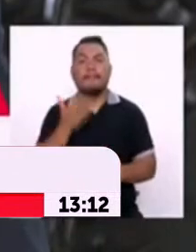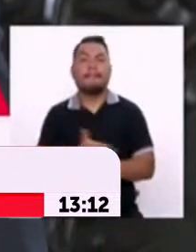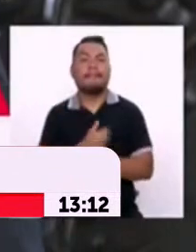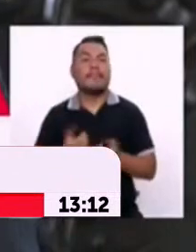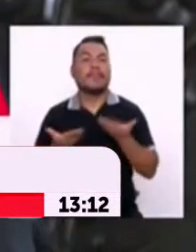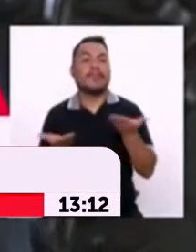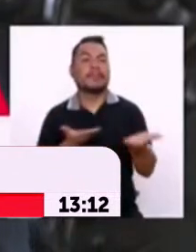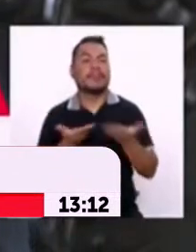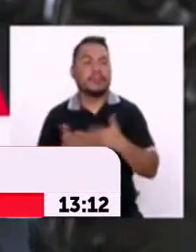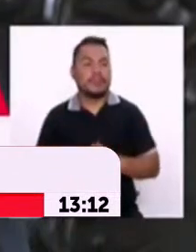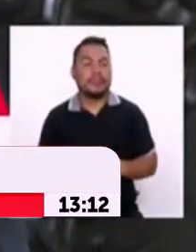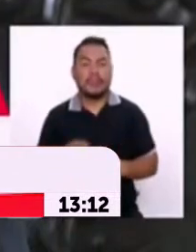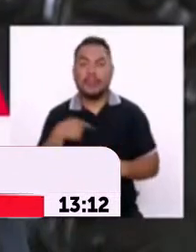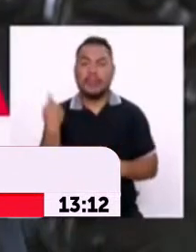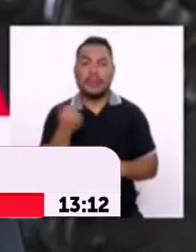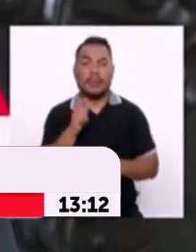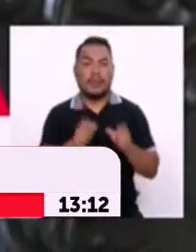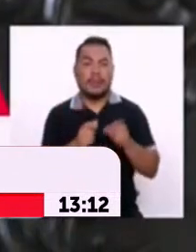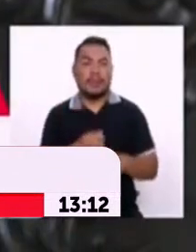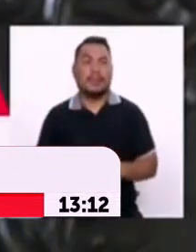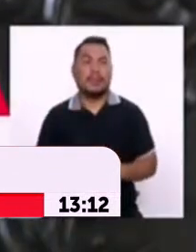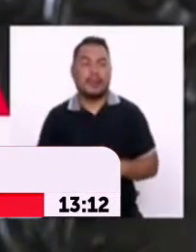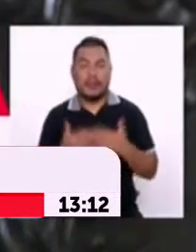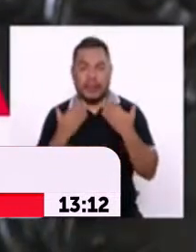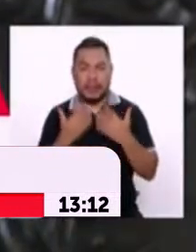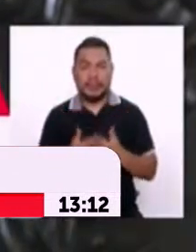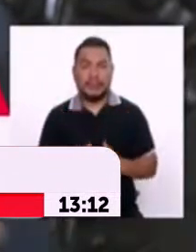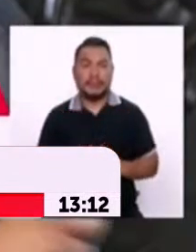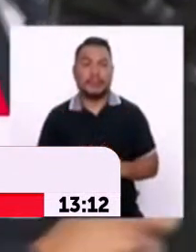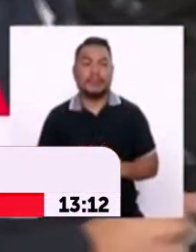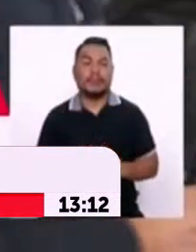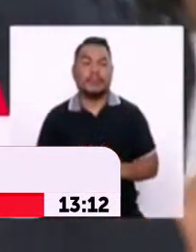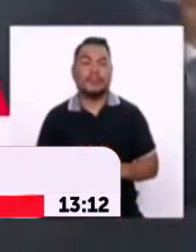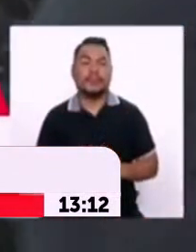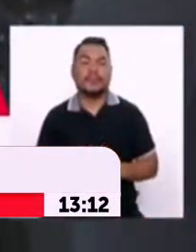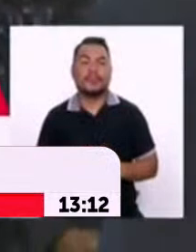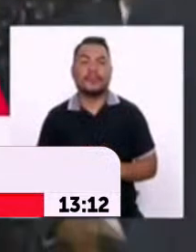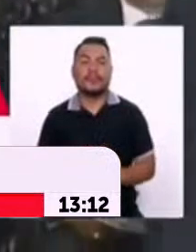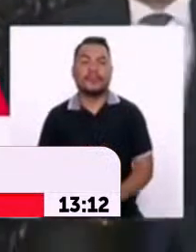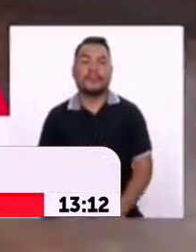mejor entrega de servicios a nuestros ciudadanos. Gracias.